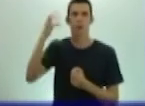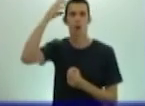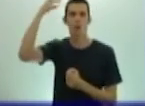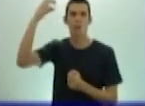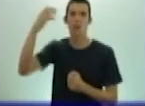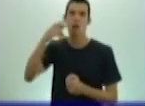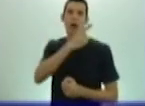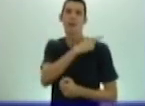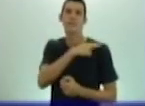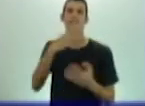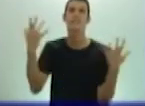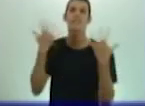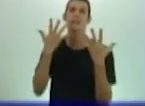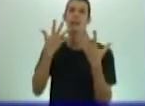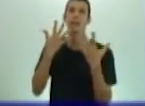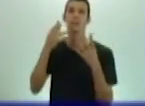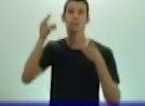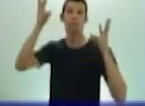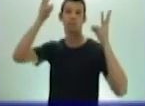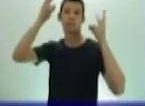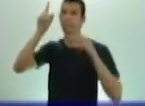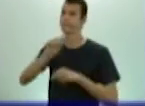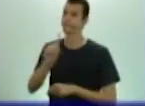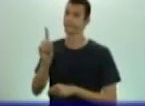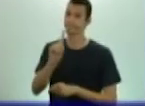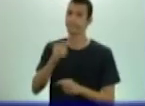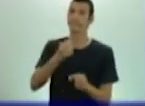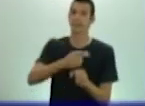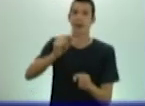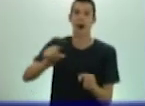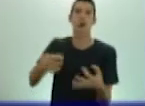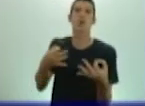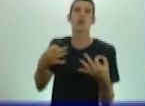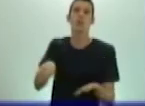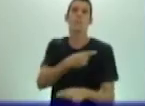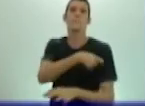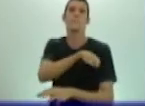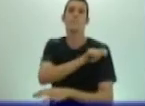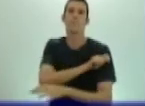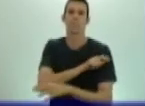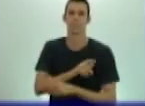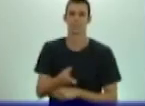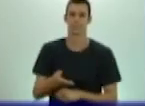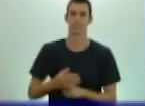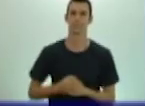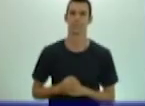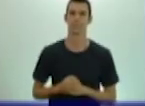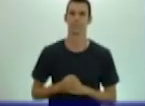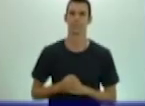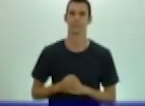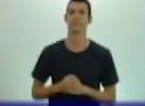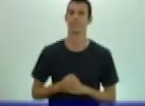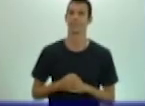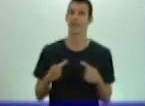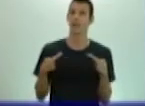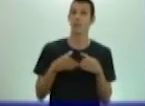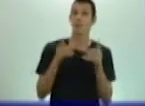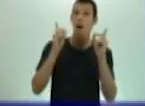populares, que fue recibido allí por todos los miembros del partido bolchevique con voz de viva Lenin, de abajo la